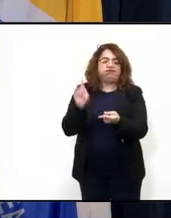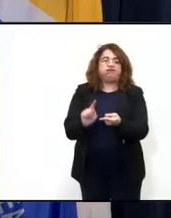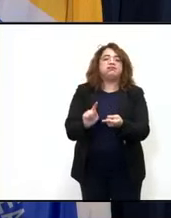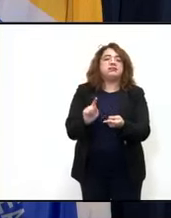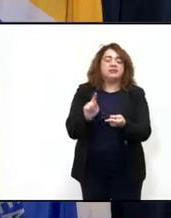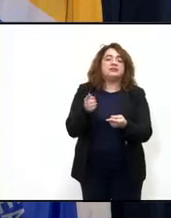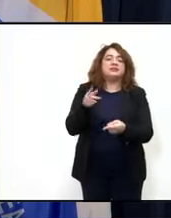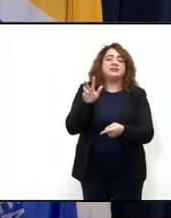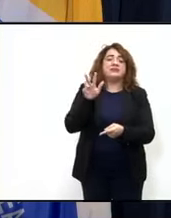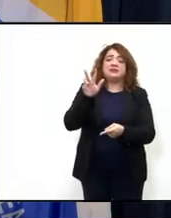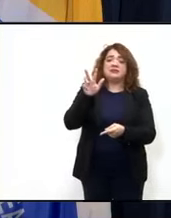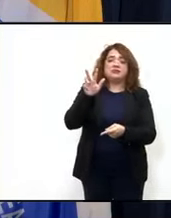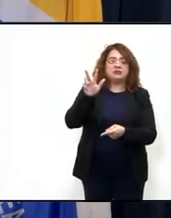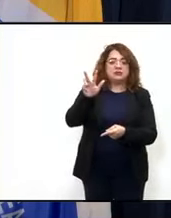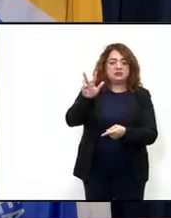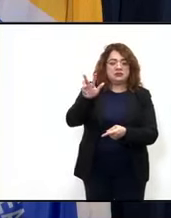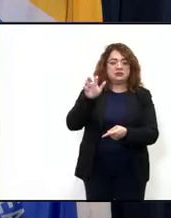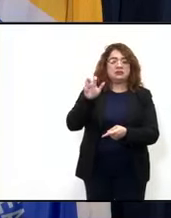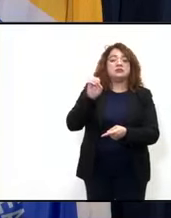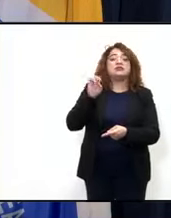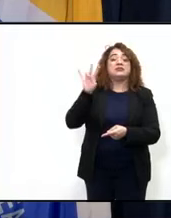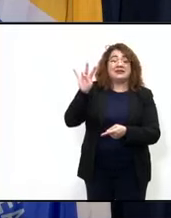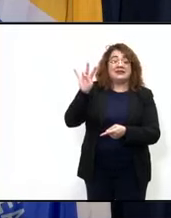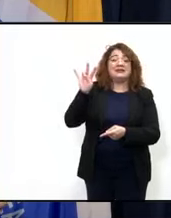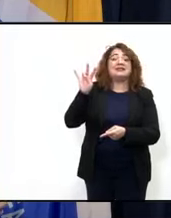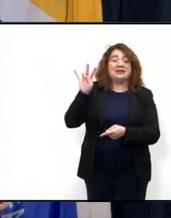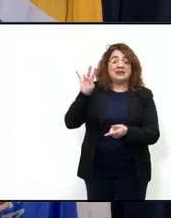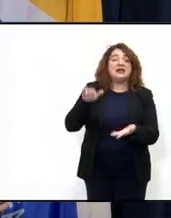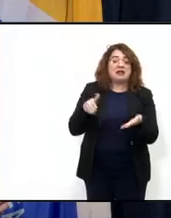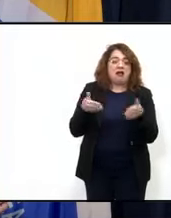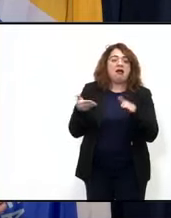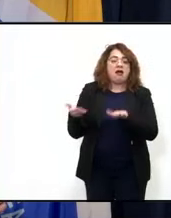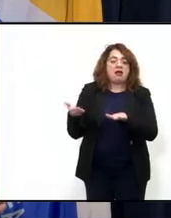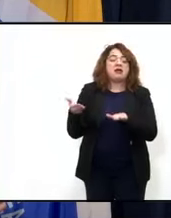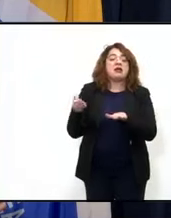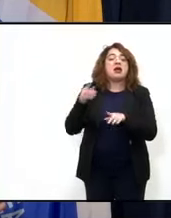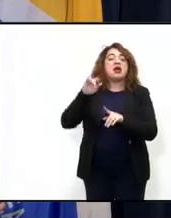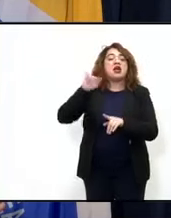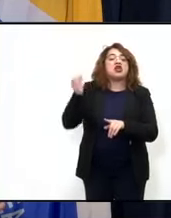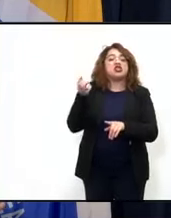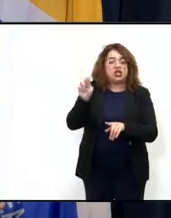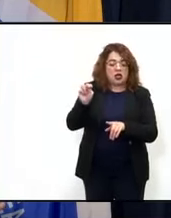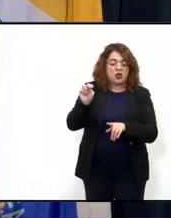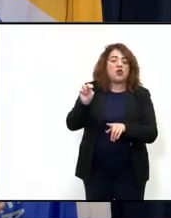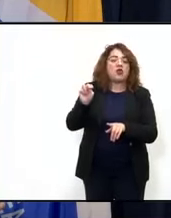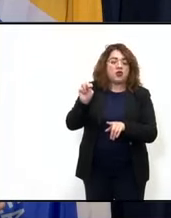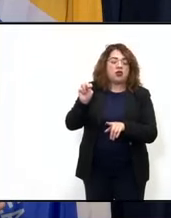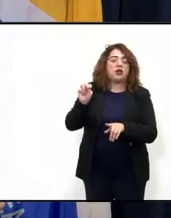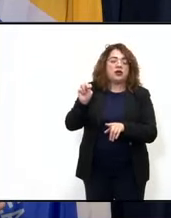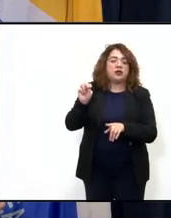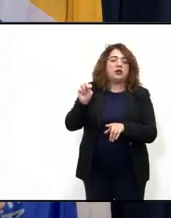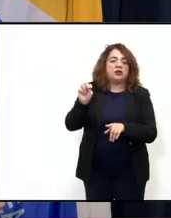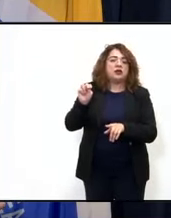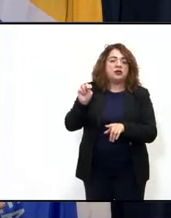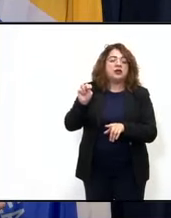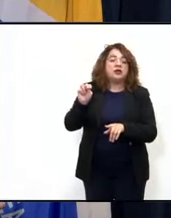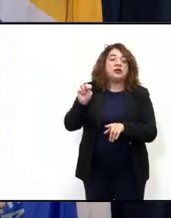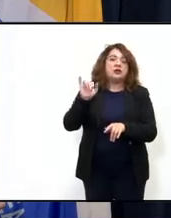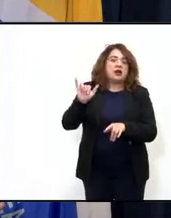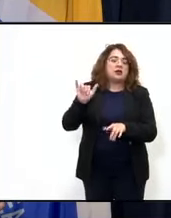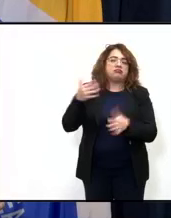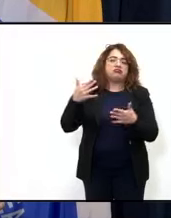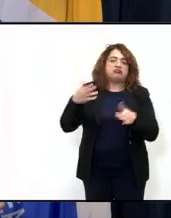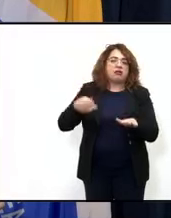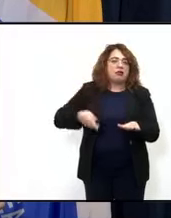a 307 personas por esta terrible enfermedad en el mes de enero, en el punto álgido del